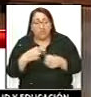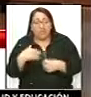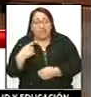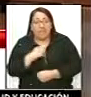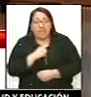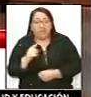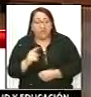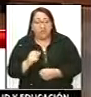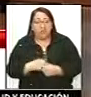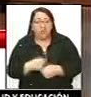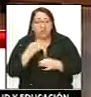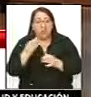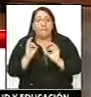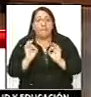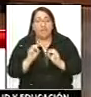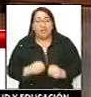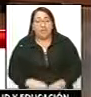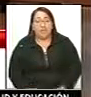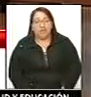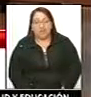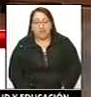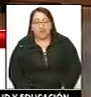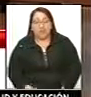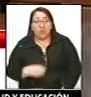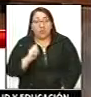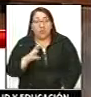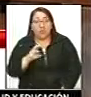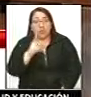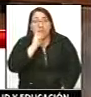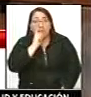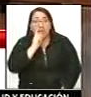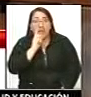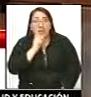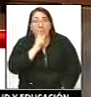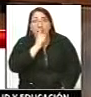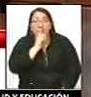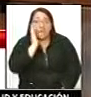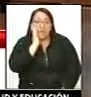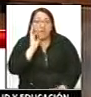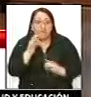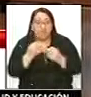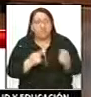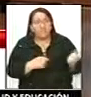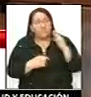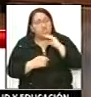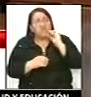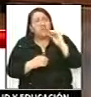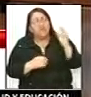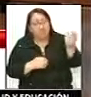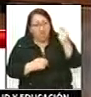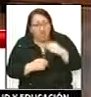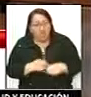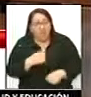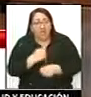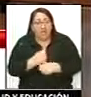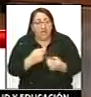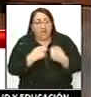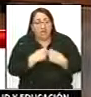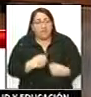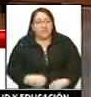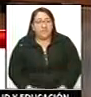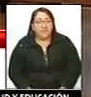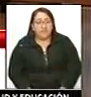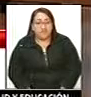por exposición al peligro. Usted cita a un padre de familia, las funciones o las atribuciones de